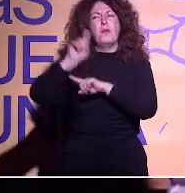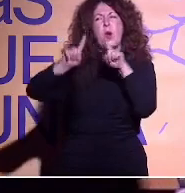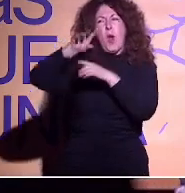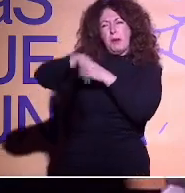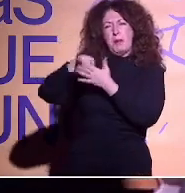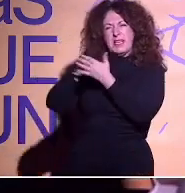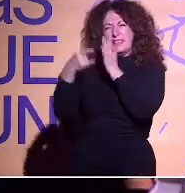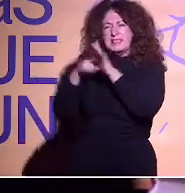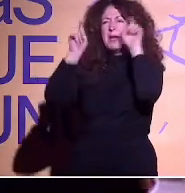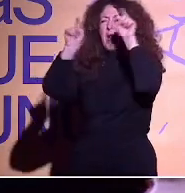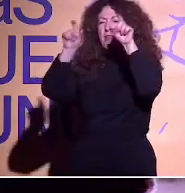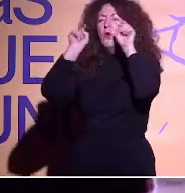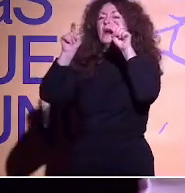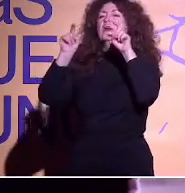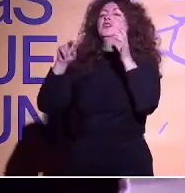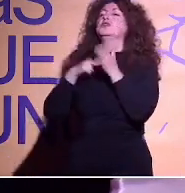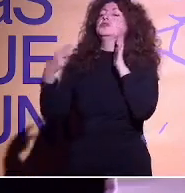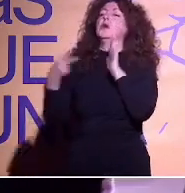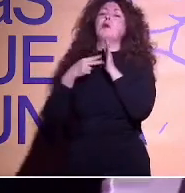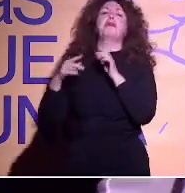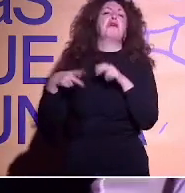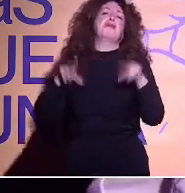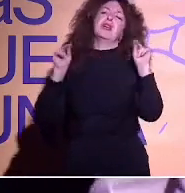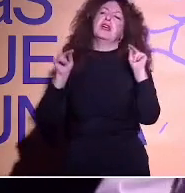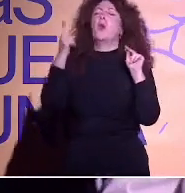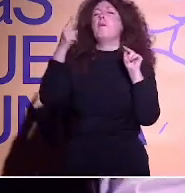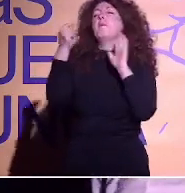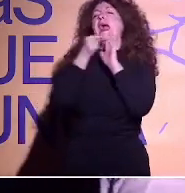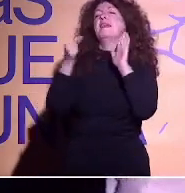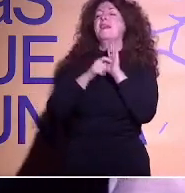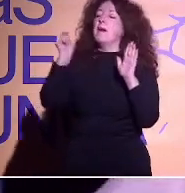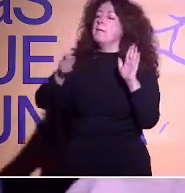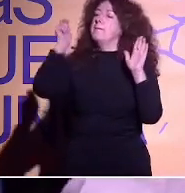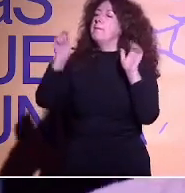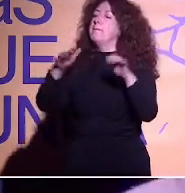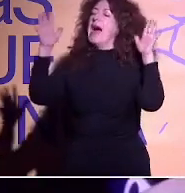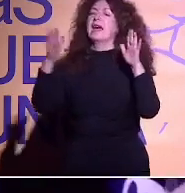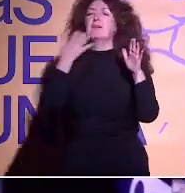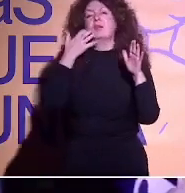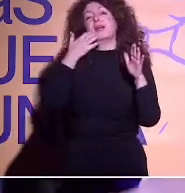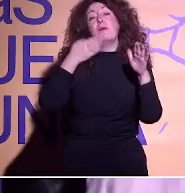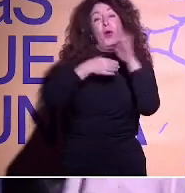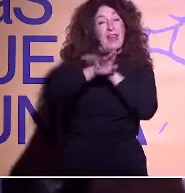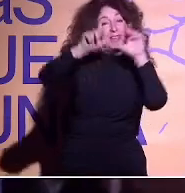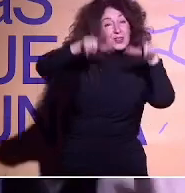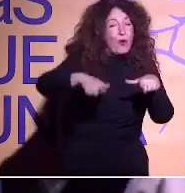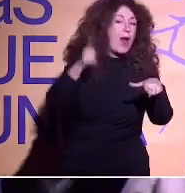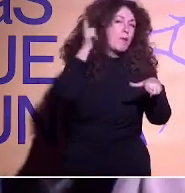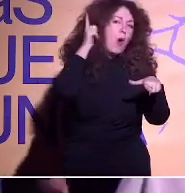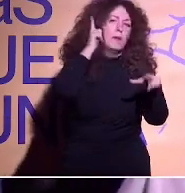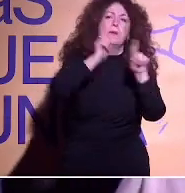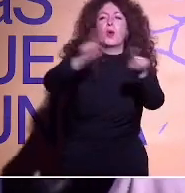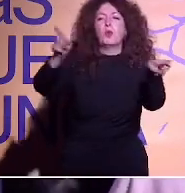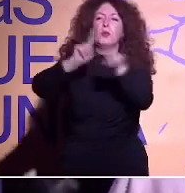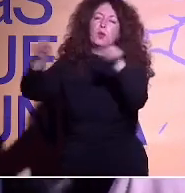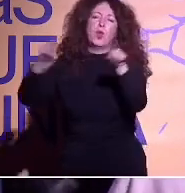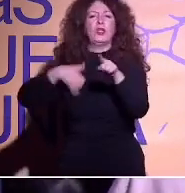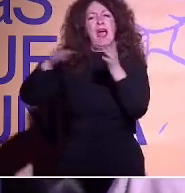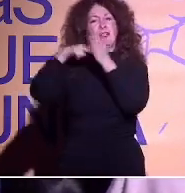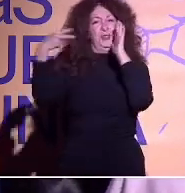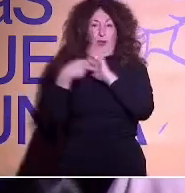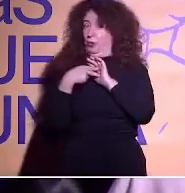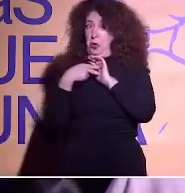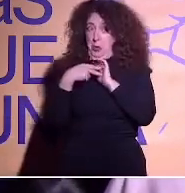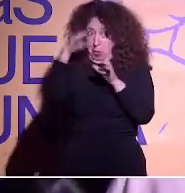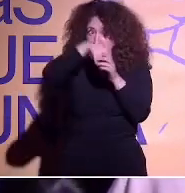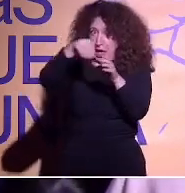educativo no se resuelven rápidamente con una medida mágica como es prohibir los móviles en las aulas que además es una medida que